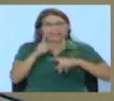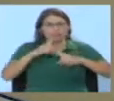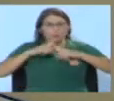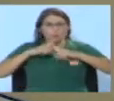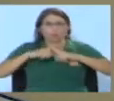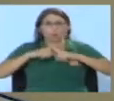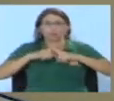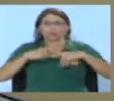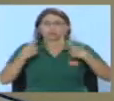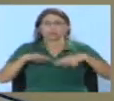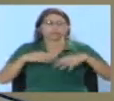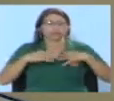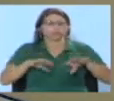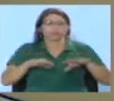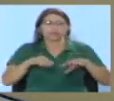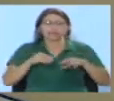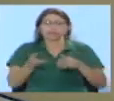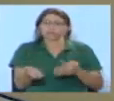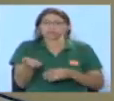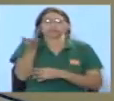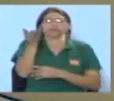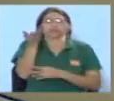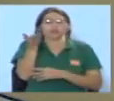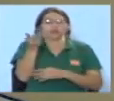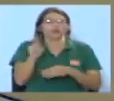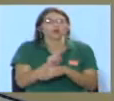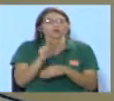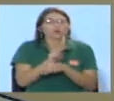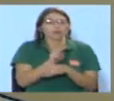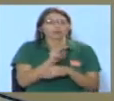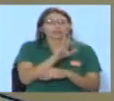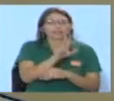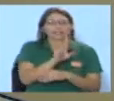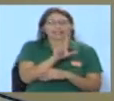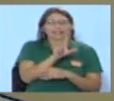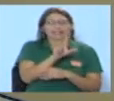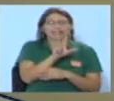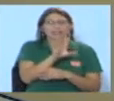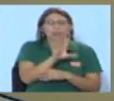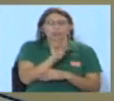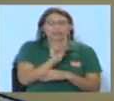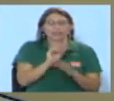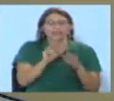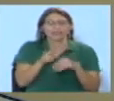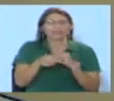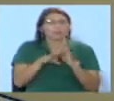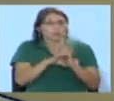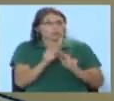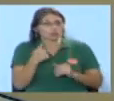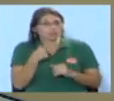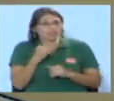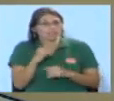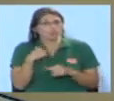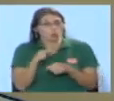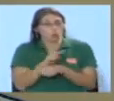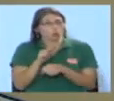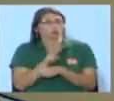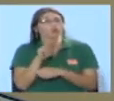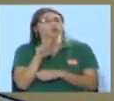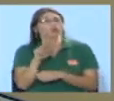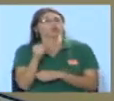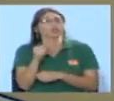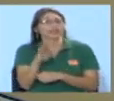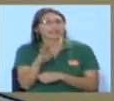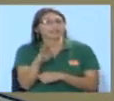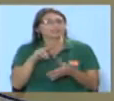lo que en promedio consumimos, ¿verdad? Claro. 350 veces, si usted consume, digamos, yo consumo 2 gigas, yo me he medido por mes,